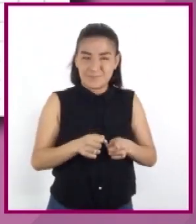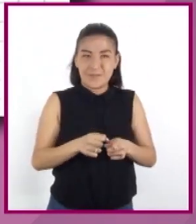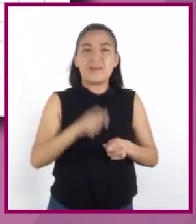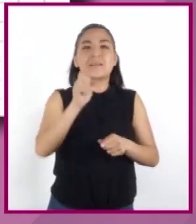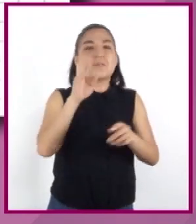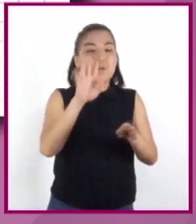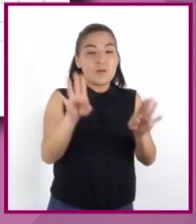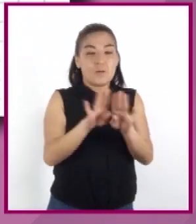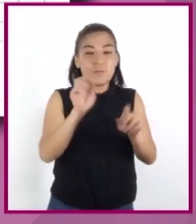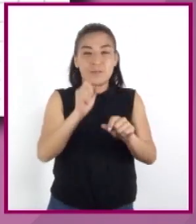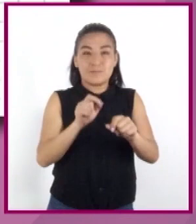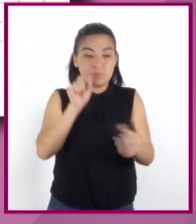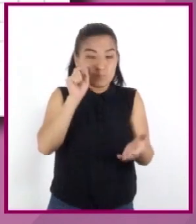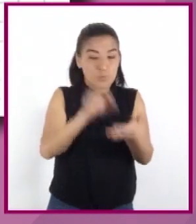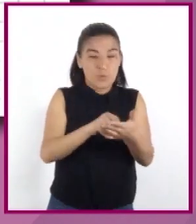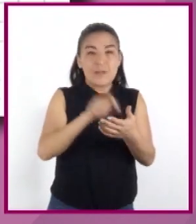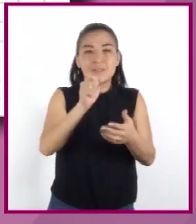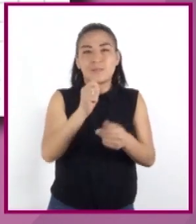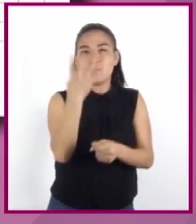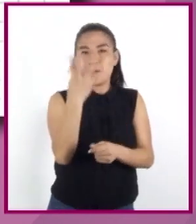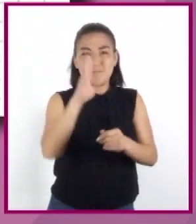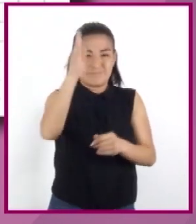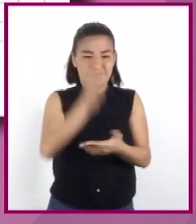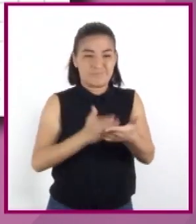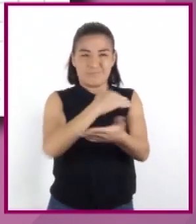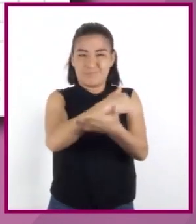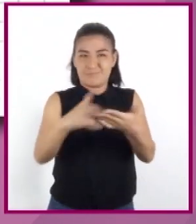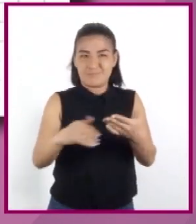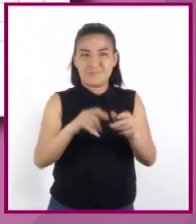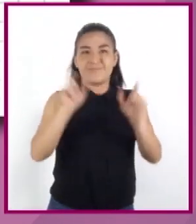cortan en un punto formando cuatro cuadrantes.